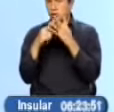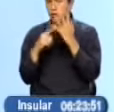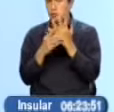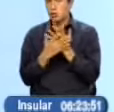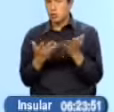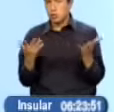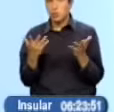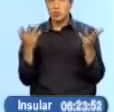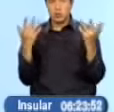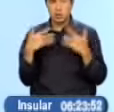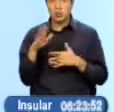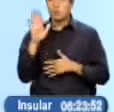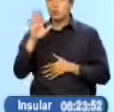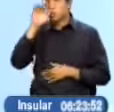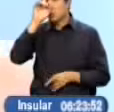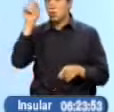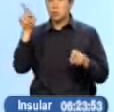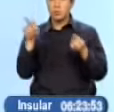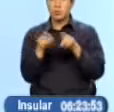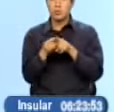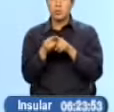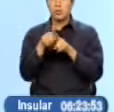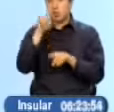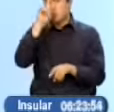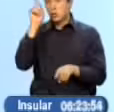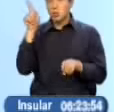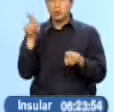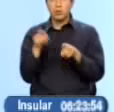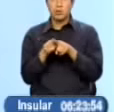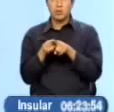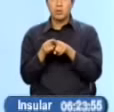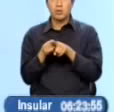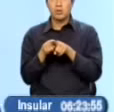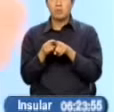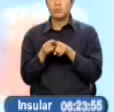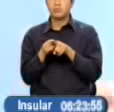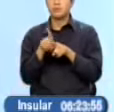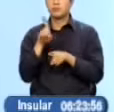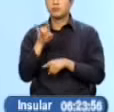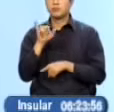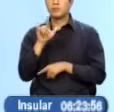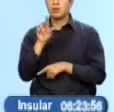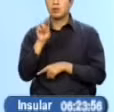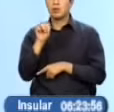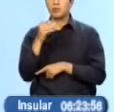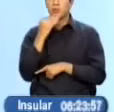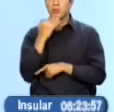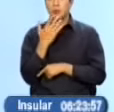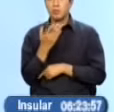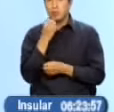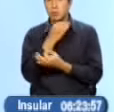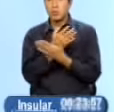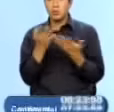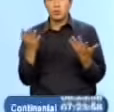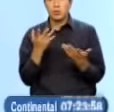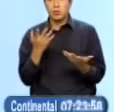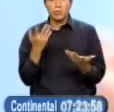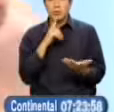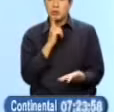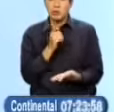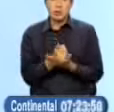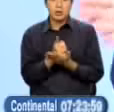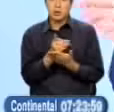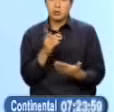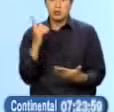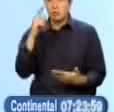pero cuando él hacía acuerdos no hacía acuerdos digamos contra natura dilma es un acuerdo que era casi obvio que tarde o temprano él iban a dar un